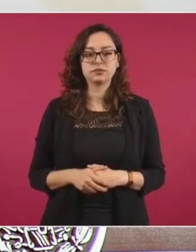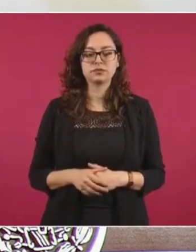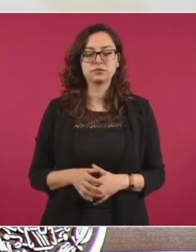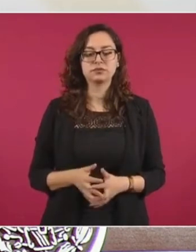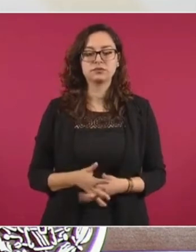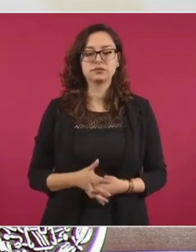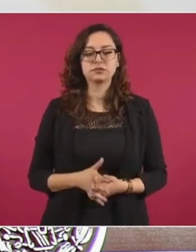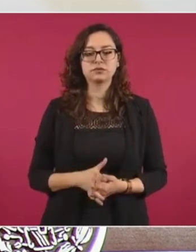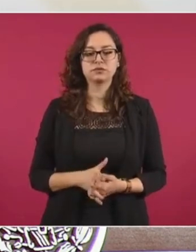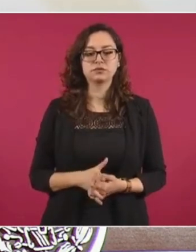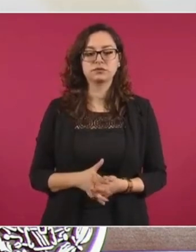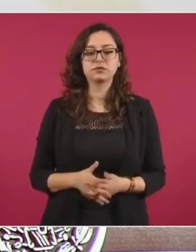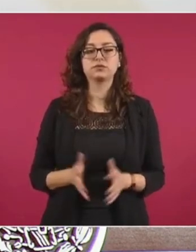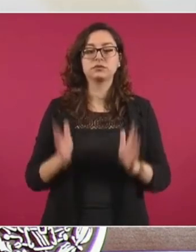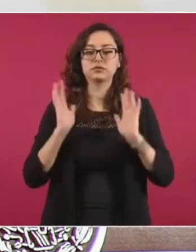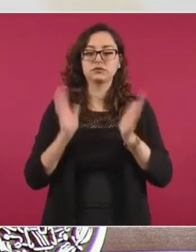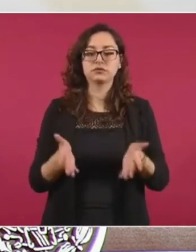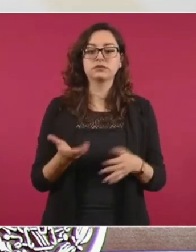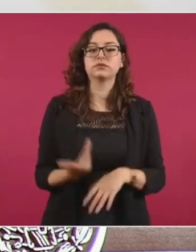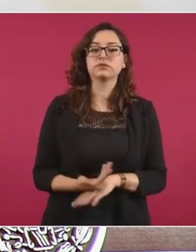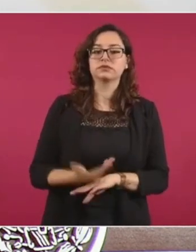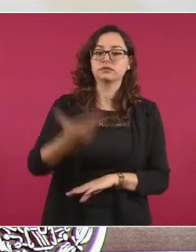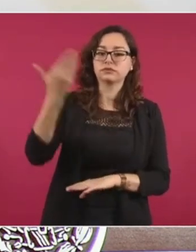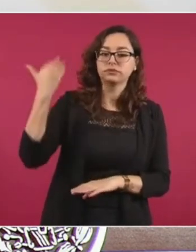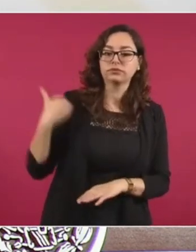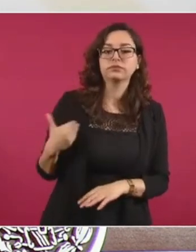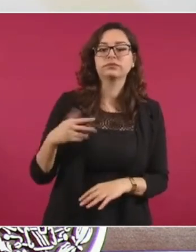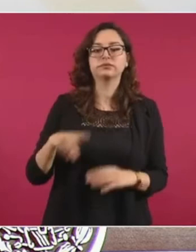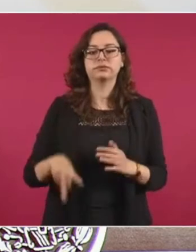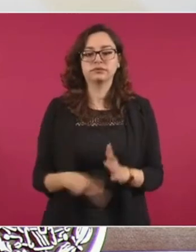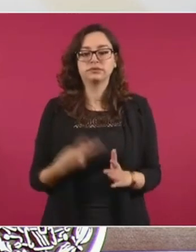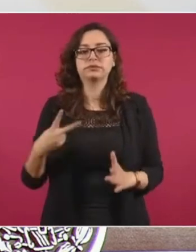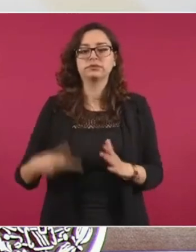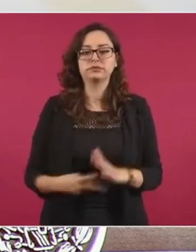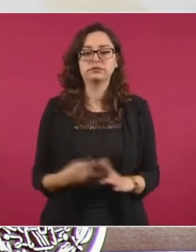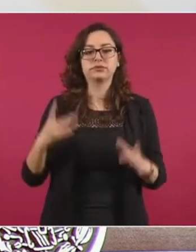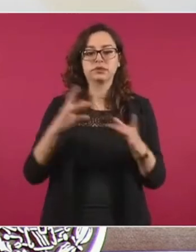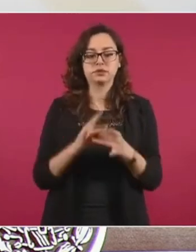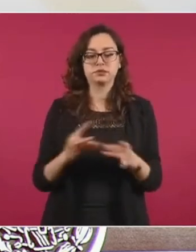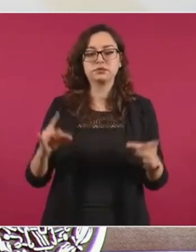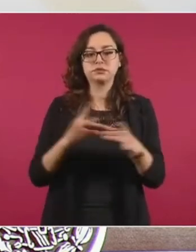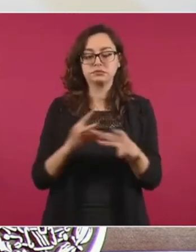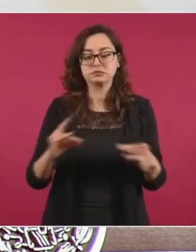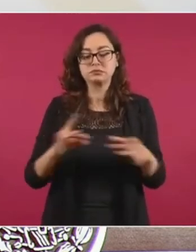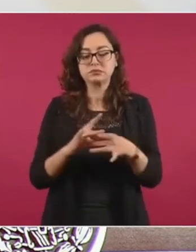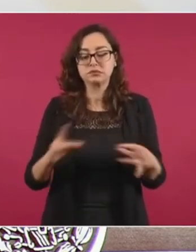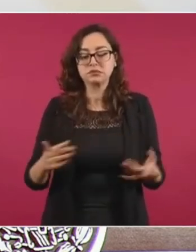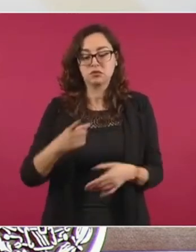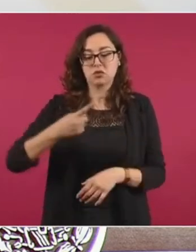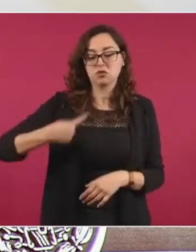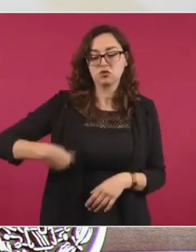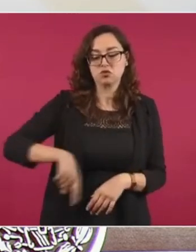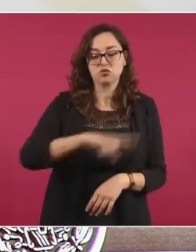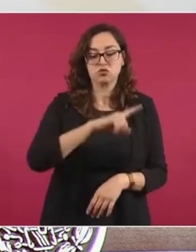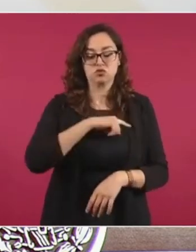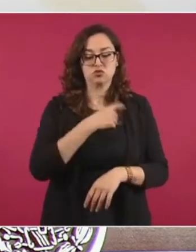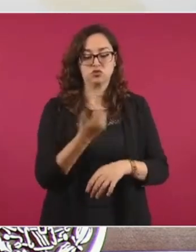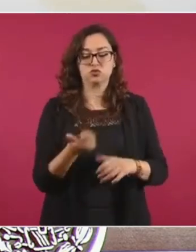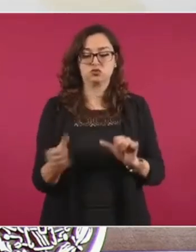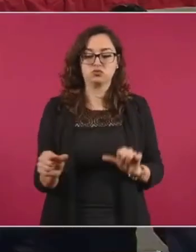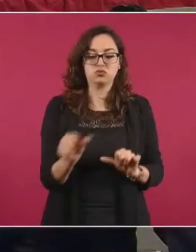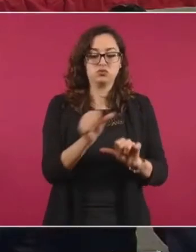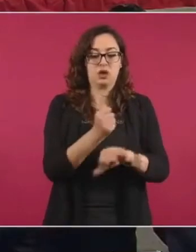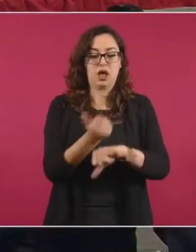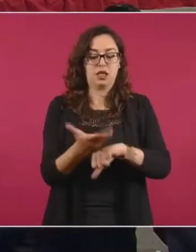Como ya lo he manifestado anteriormente, encontramos una administración con grandes